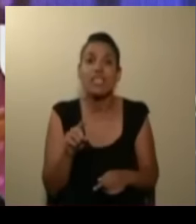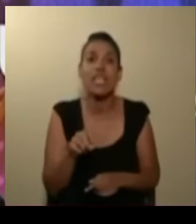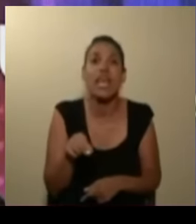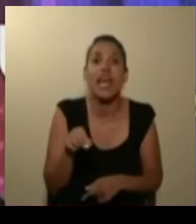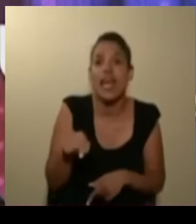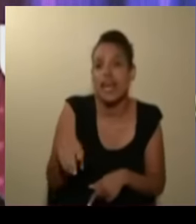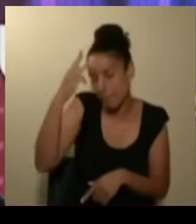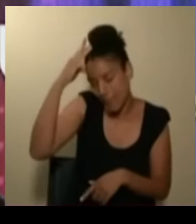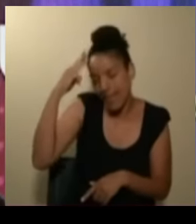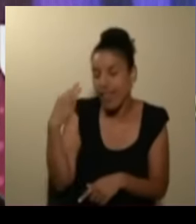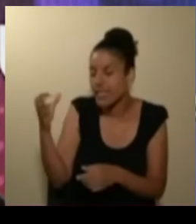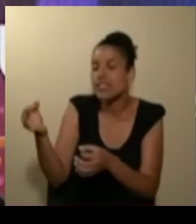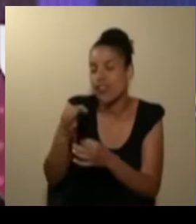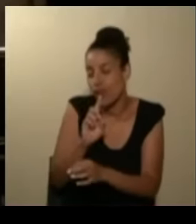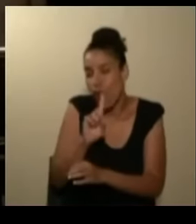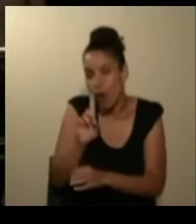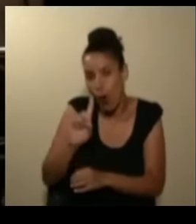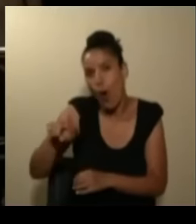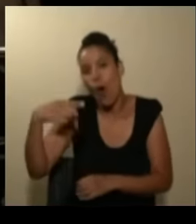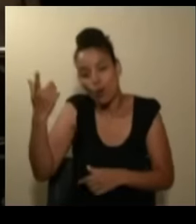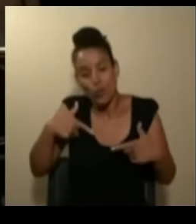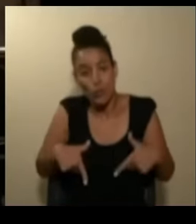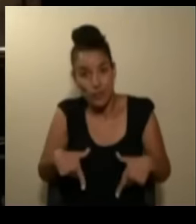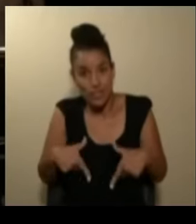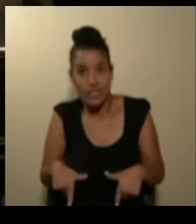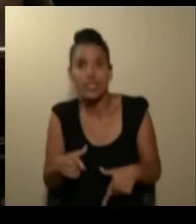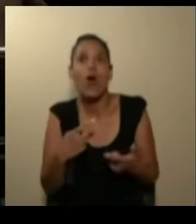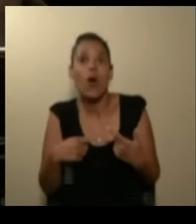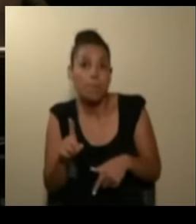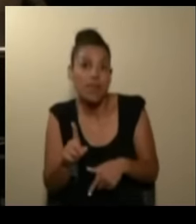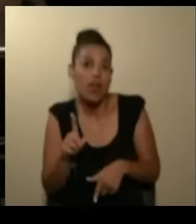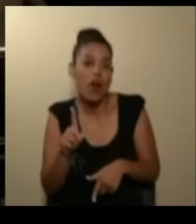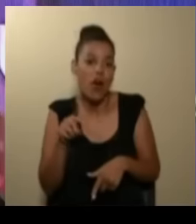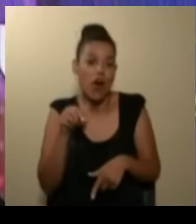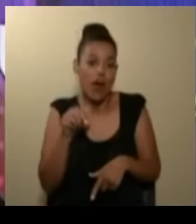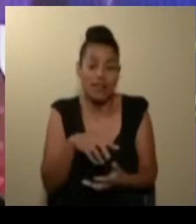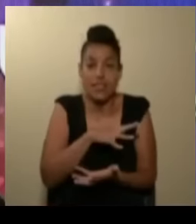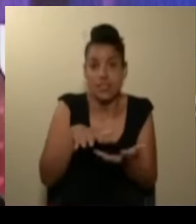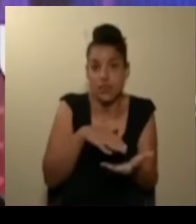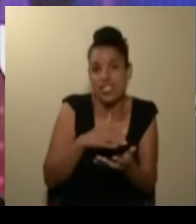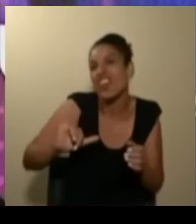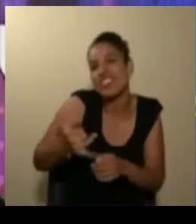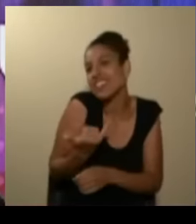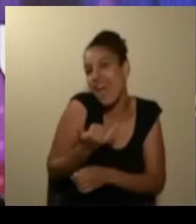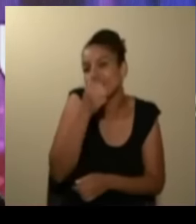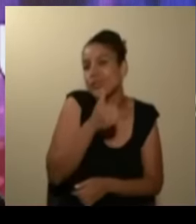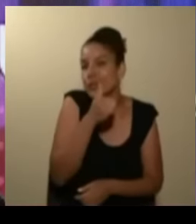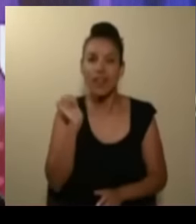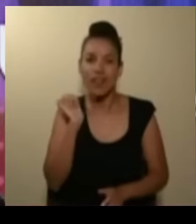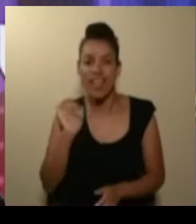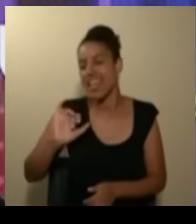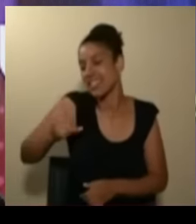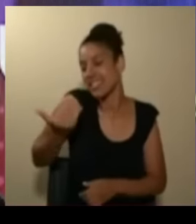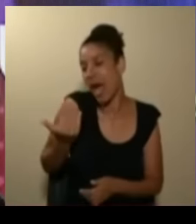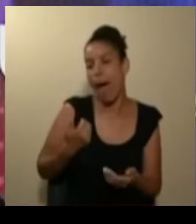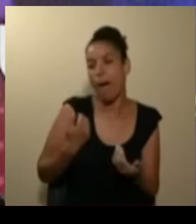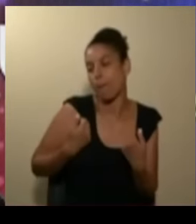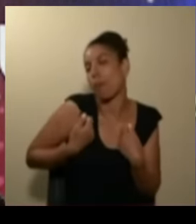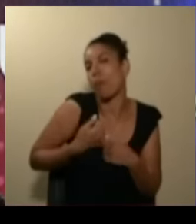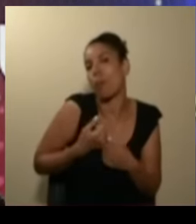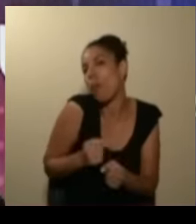señor Penades, pero que ya la situación, poco menos, que ya está resuelta, que ya podemos salir a la calle con la cartera y sin